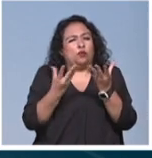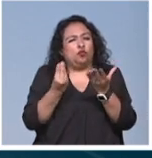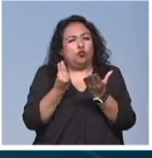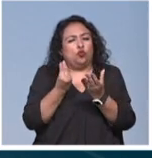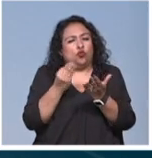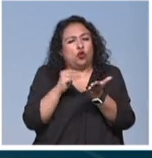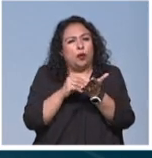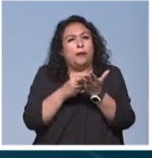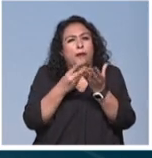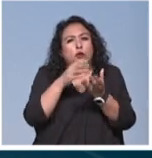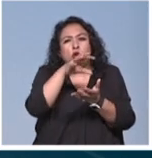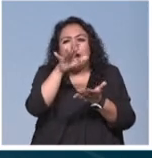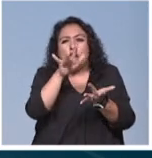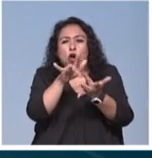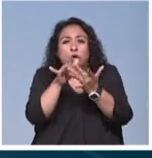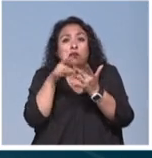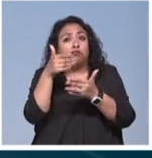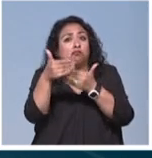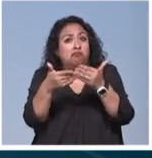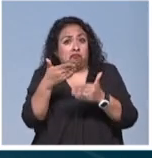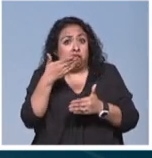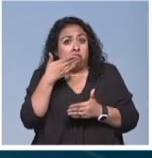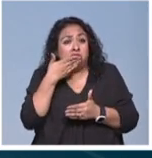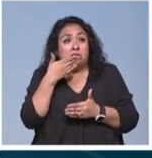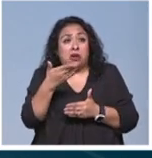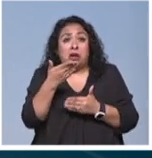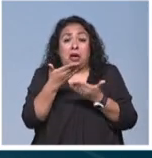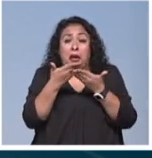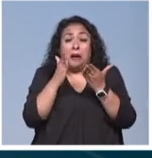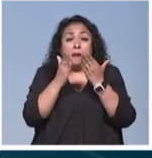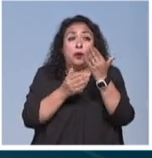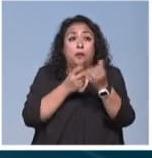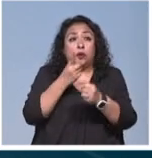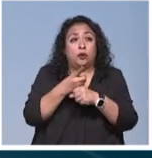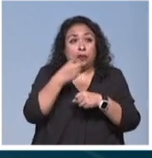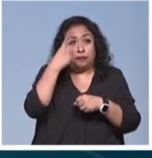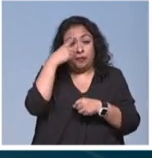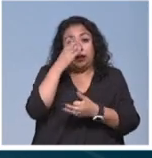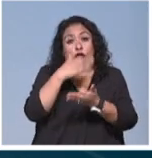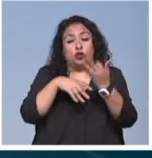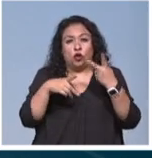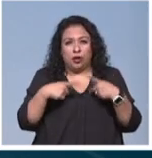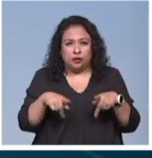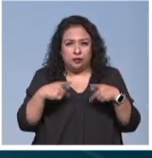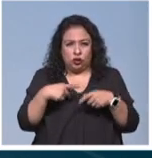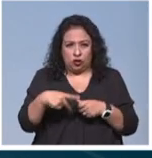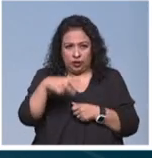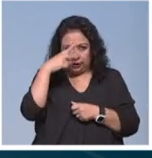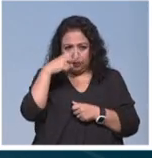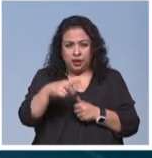conectar el avance es muy bueno y esto Abre oportunidades para toda la población mexicana